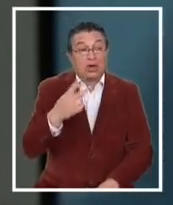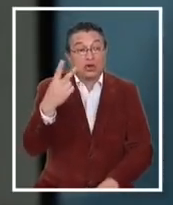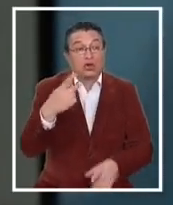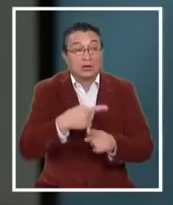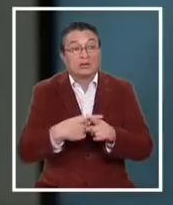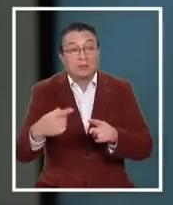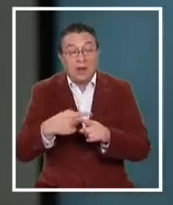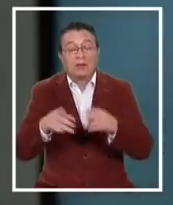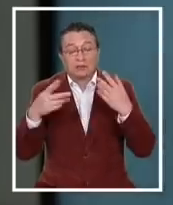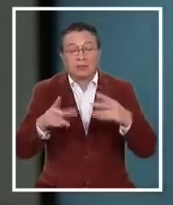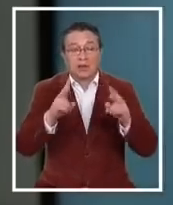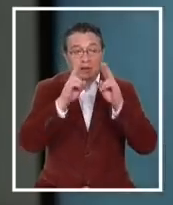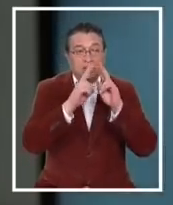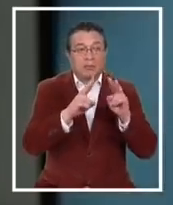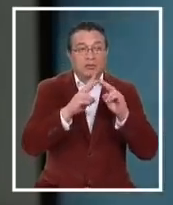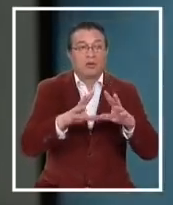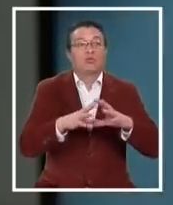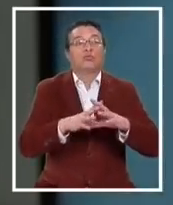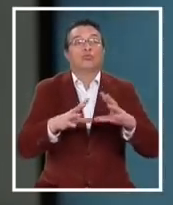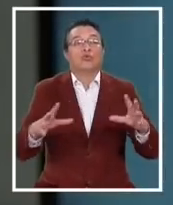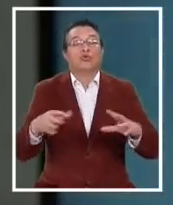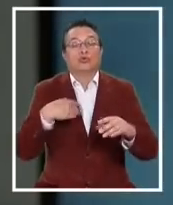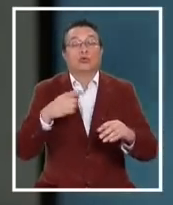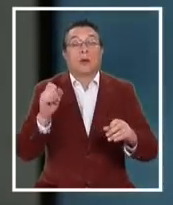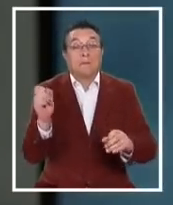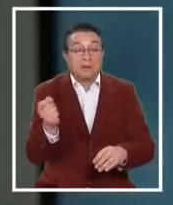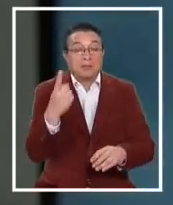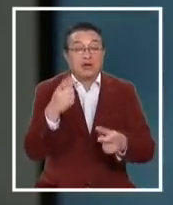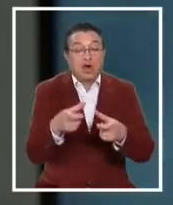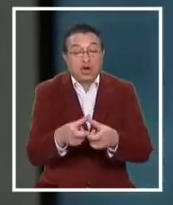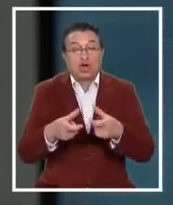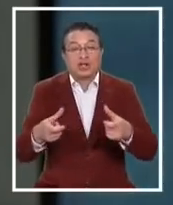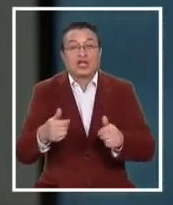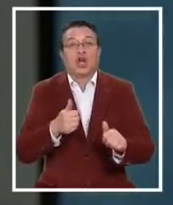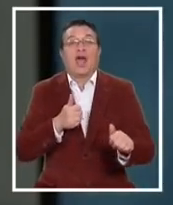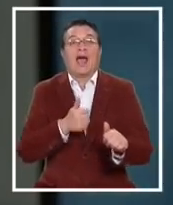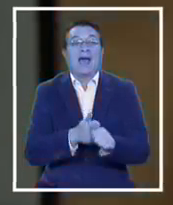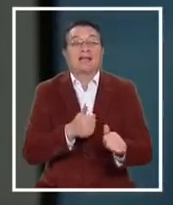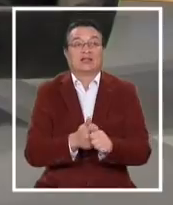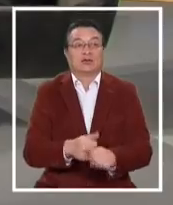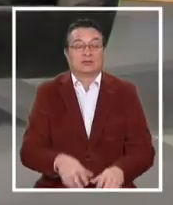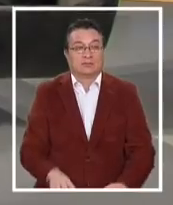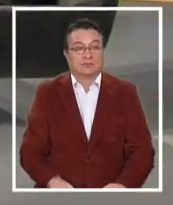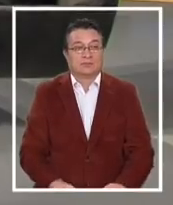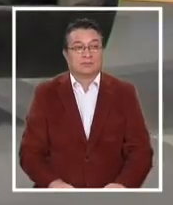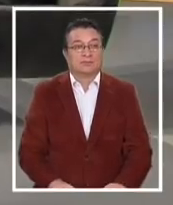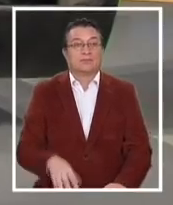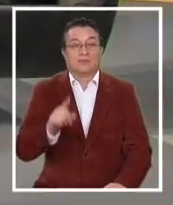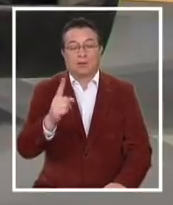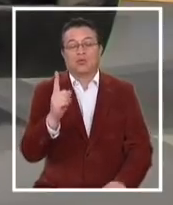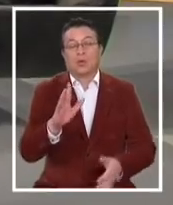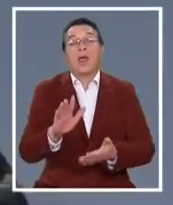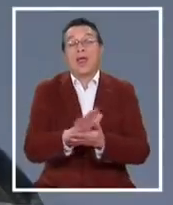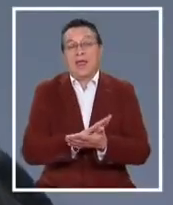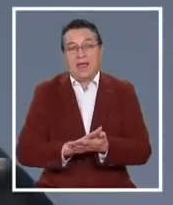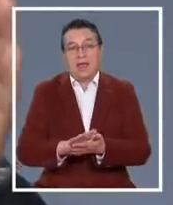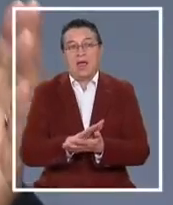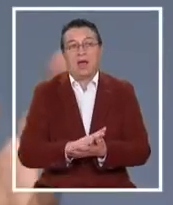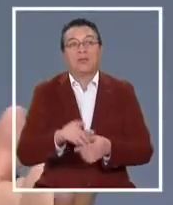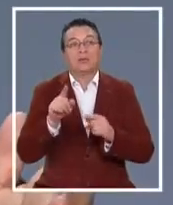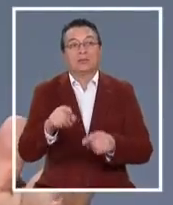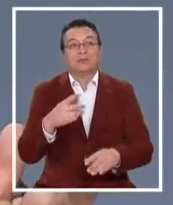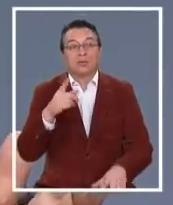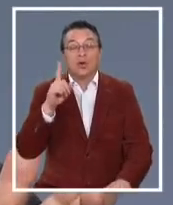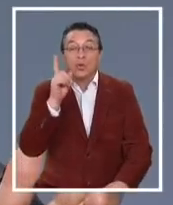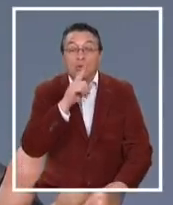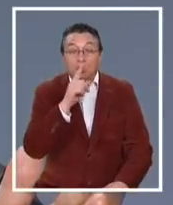2 semanas se han respetado muchísimo siempre lo que hace primero el consejo asesor. Pero mira, me voy a poner un ejemplo. A raíz de